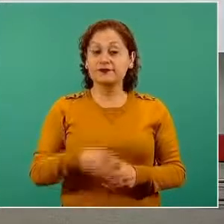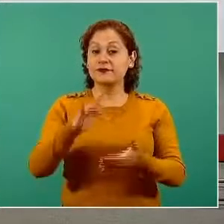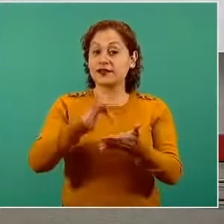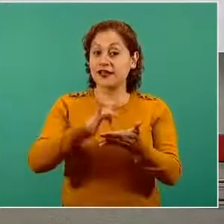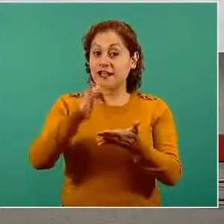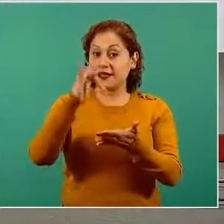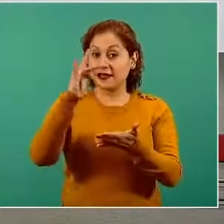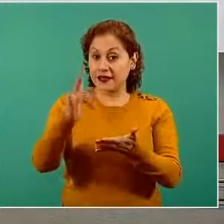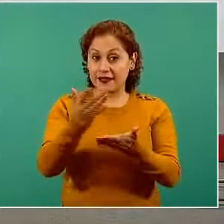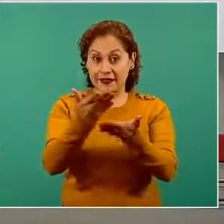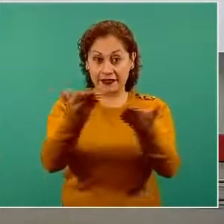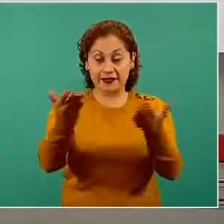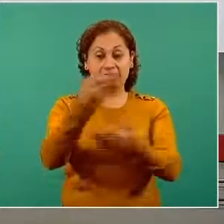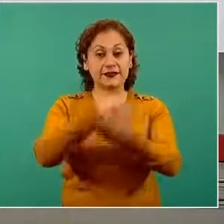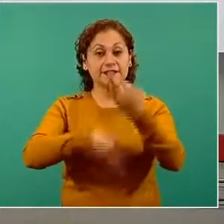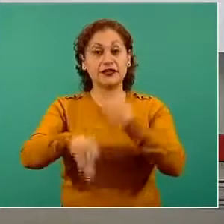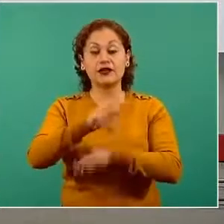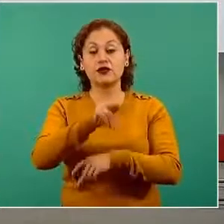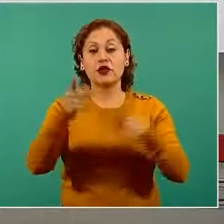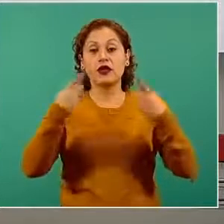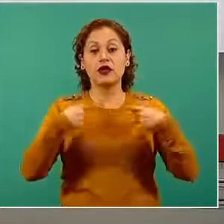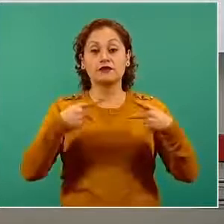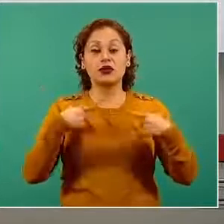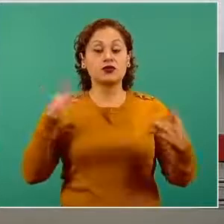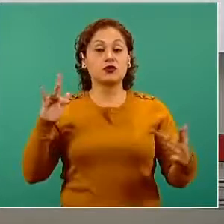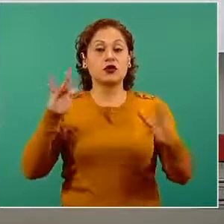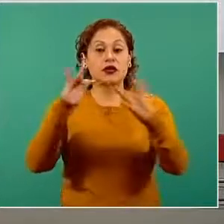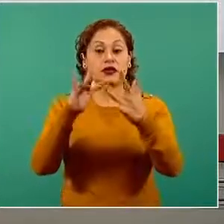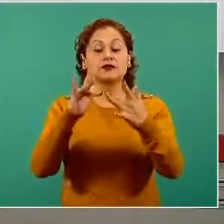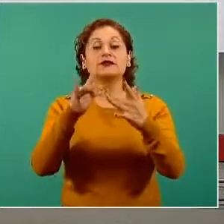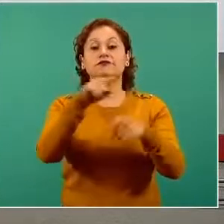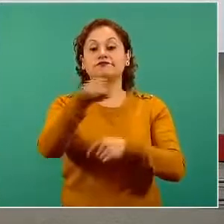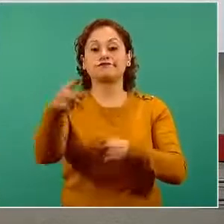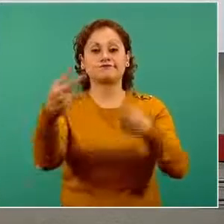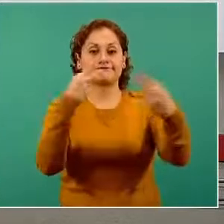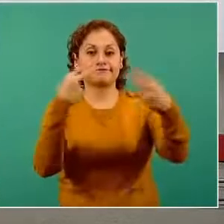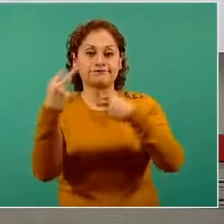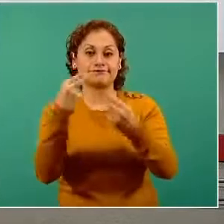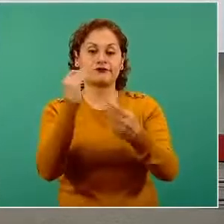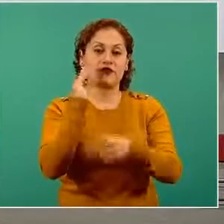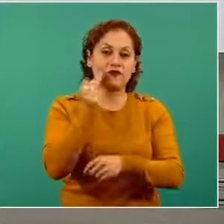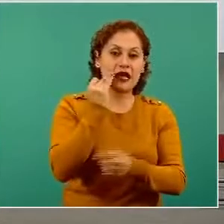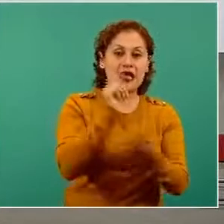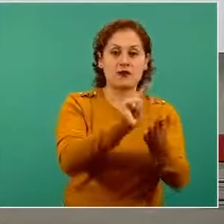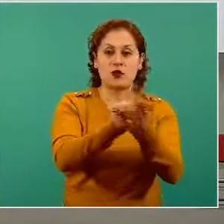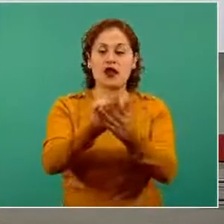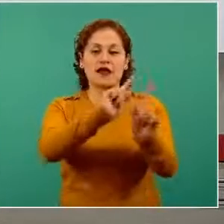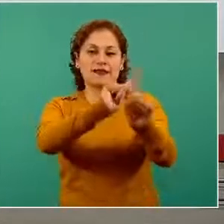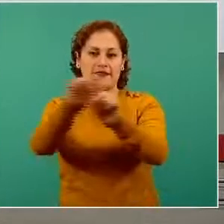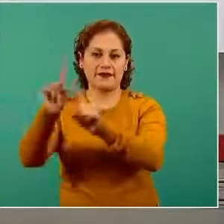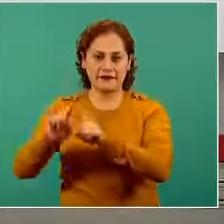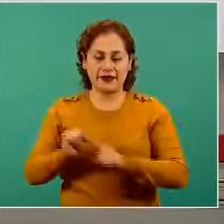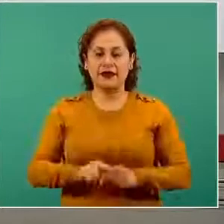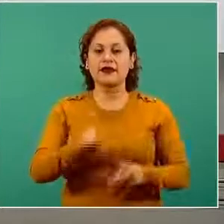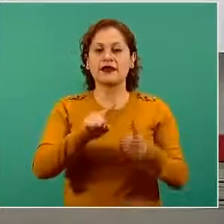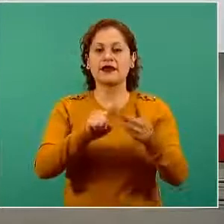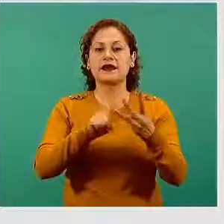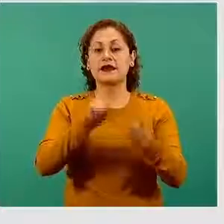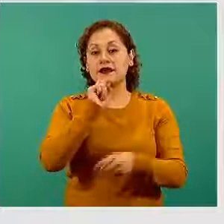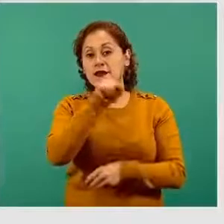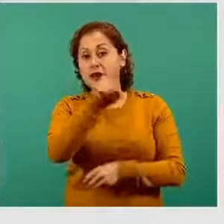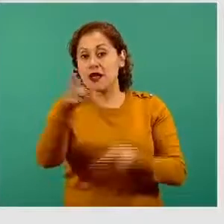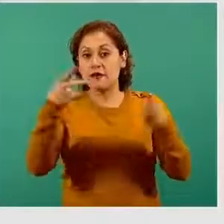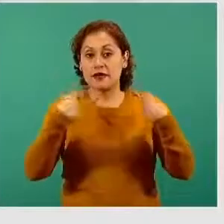Agradecemos pues a todos los que están conectados, tanto en redes sociales como en sus televisores, a todos los mexicanos y mexicanas que